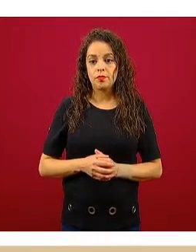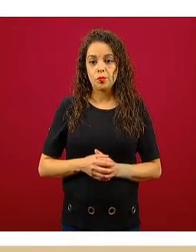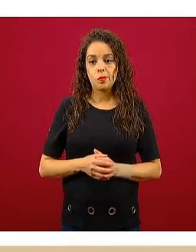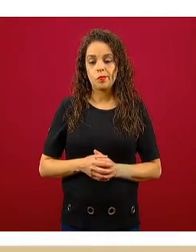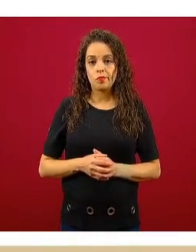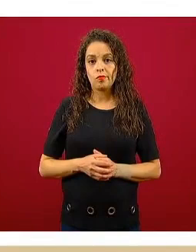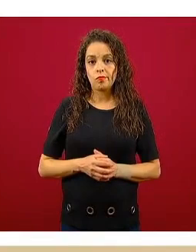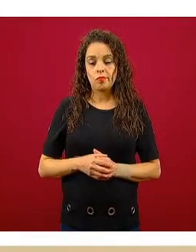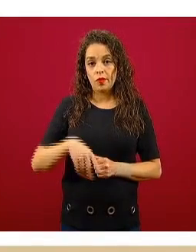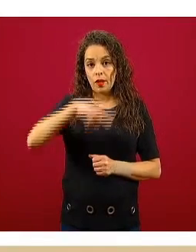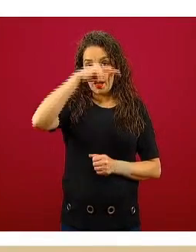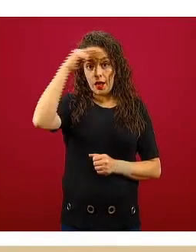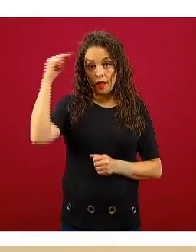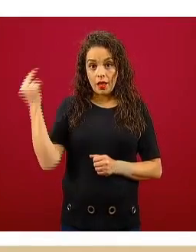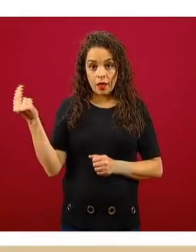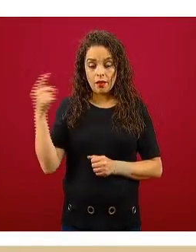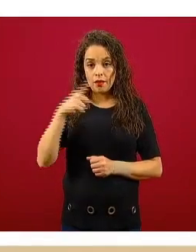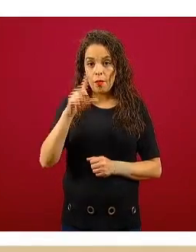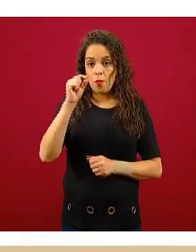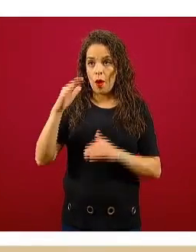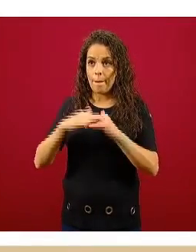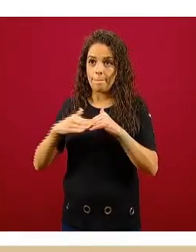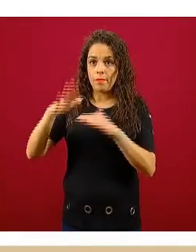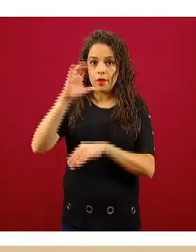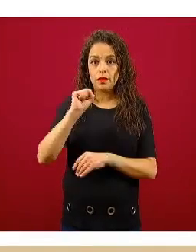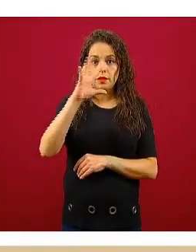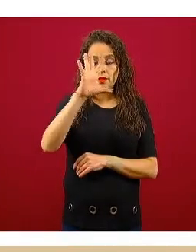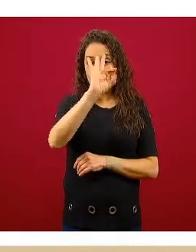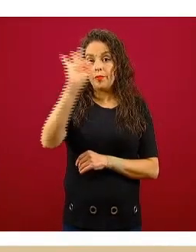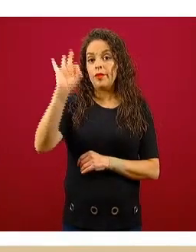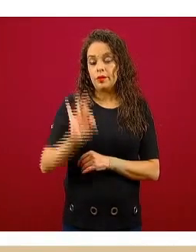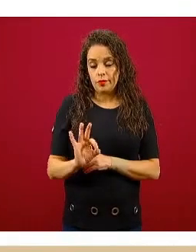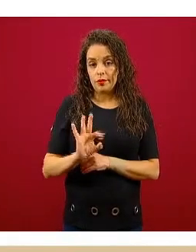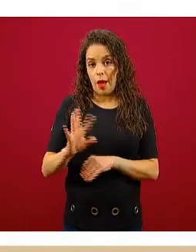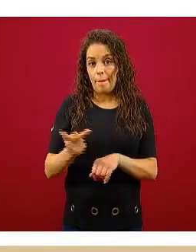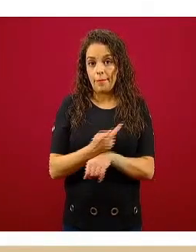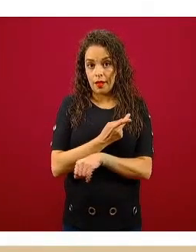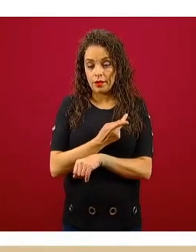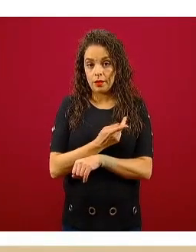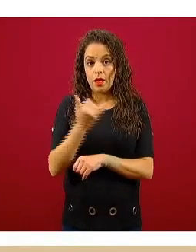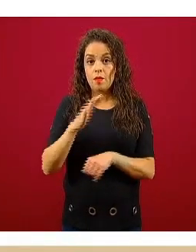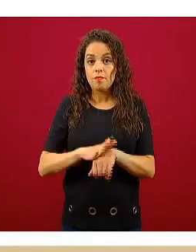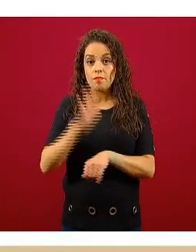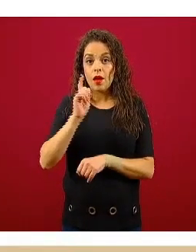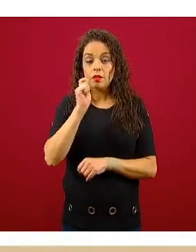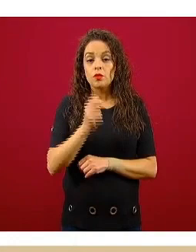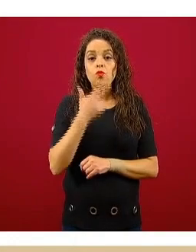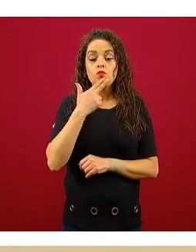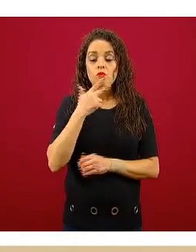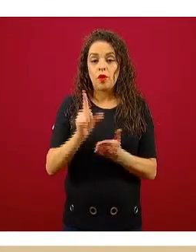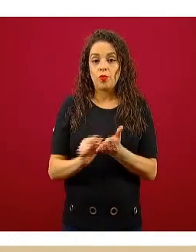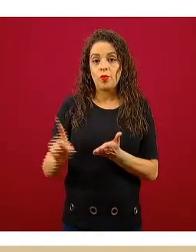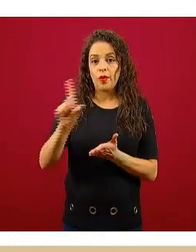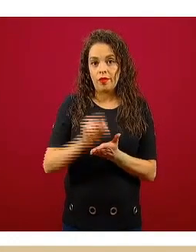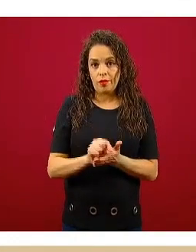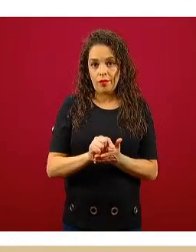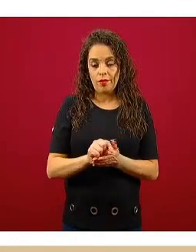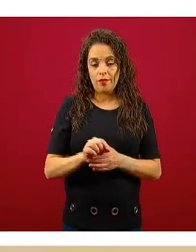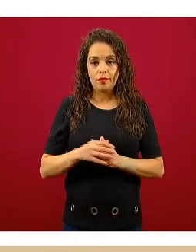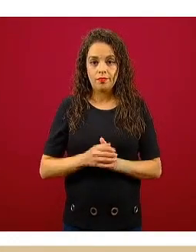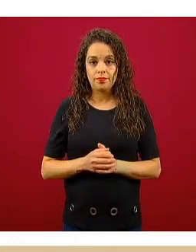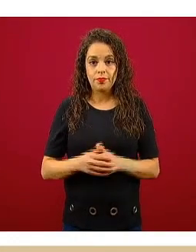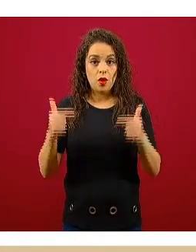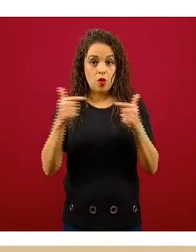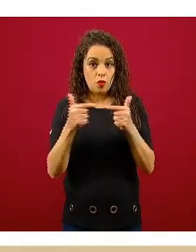han sobrepasado la meta del 65%, sobre todo los usuarios de Twitter, no así los usuarios